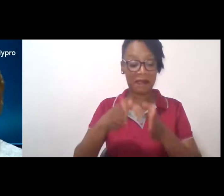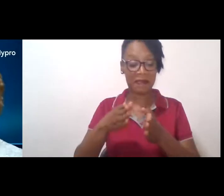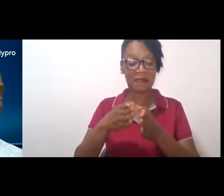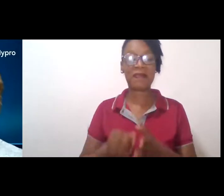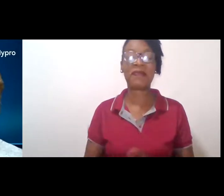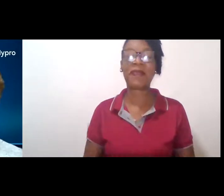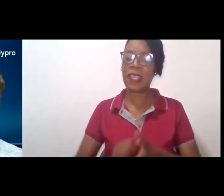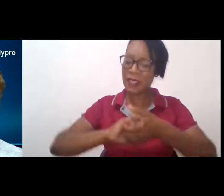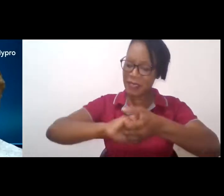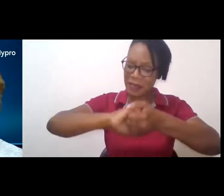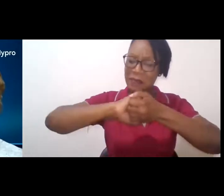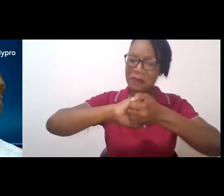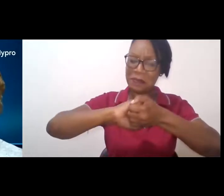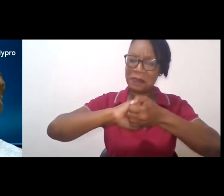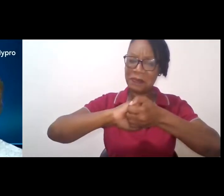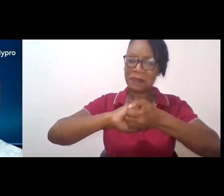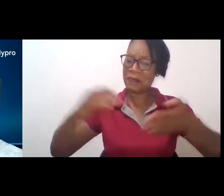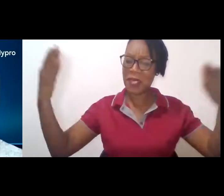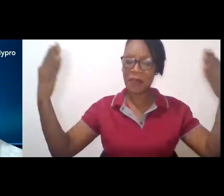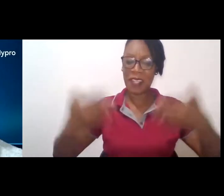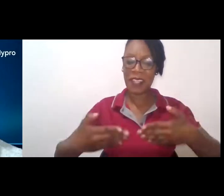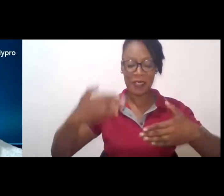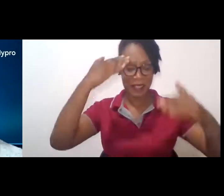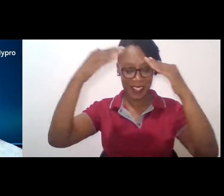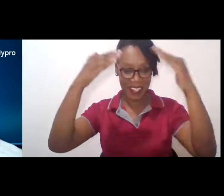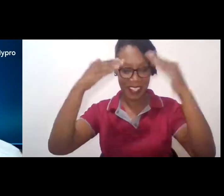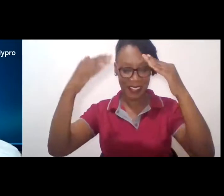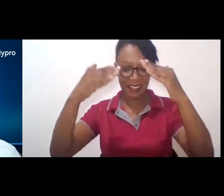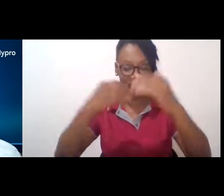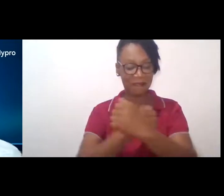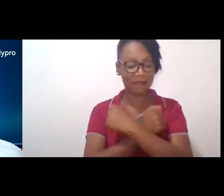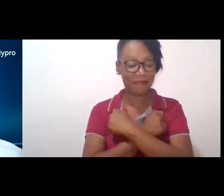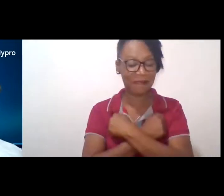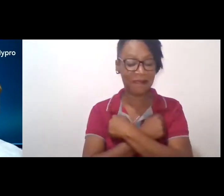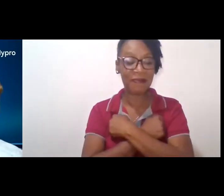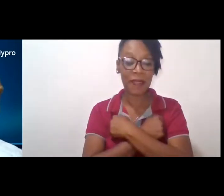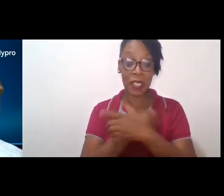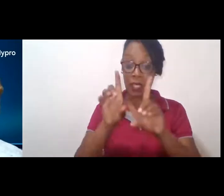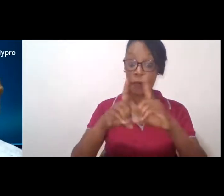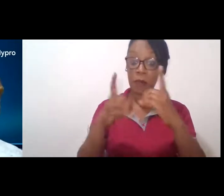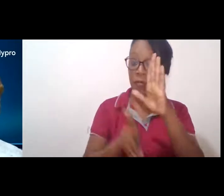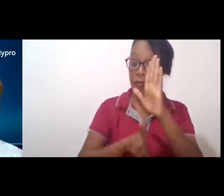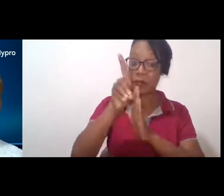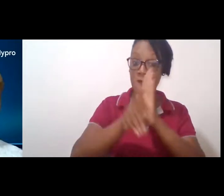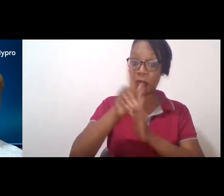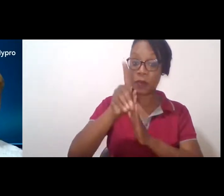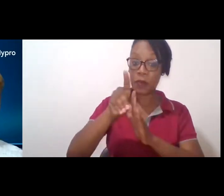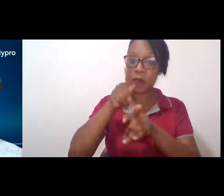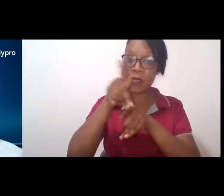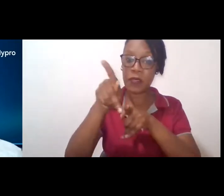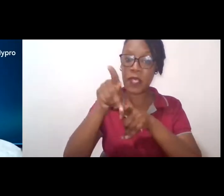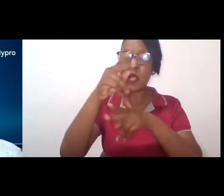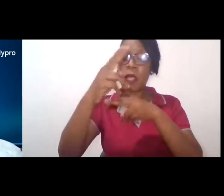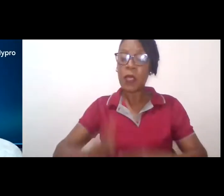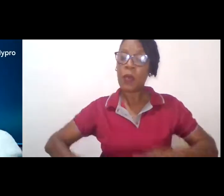De la mano con esto, les brindamos un saludo cordial desde el Departamento de Desarrollo Profesional y Humano de Colipro.